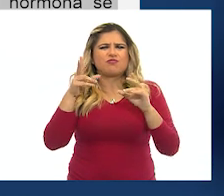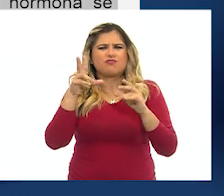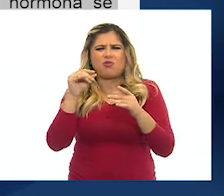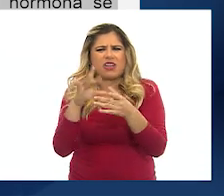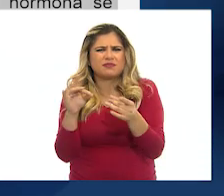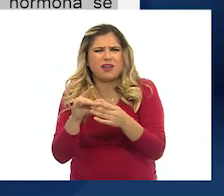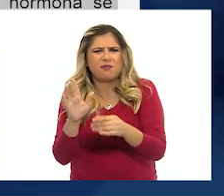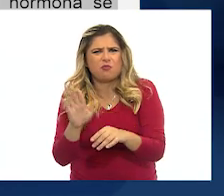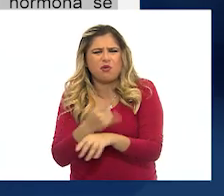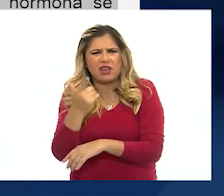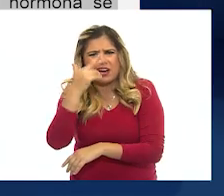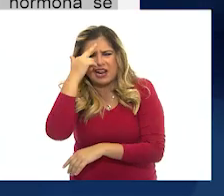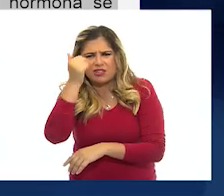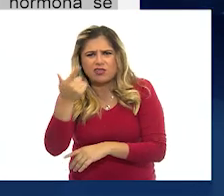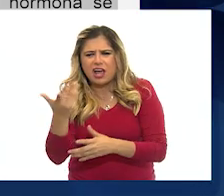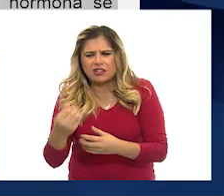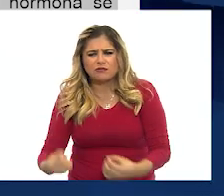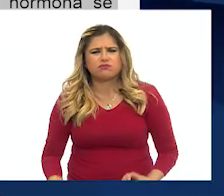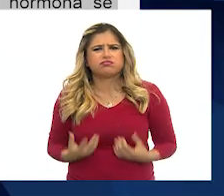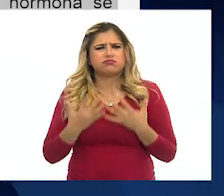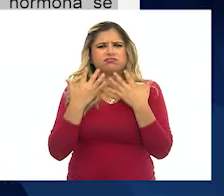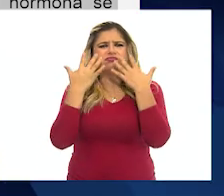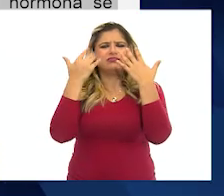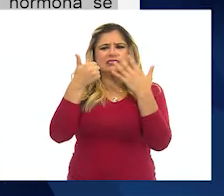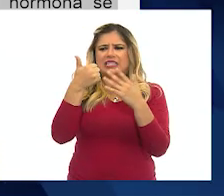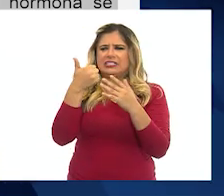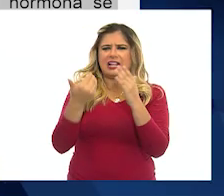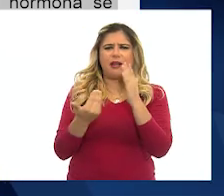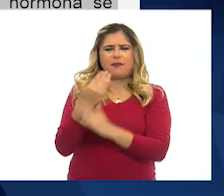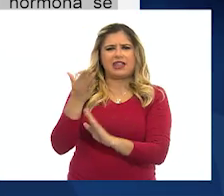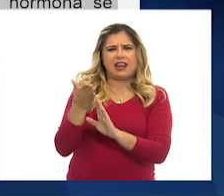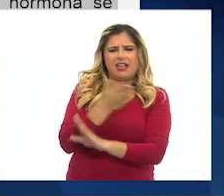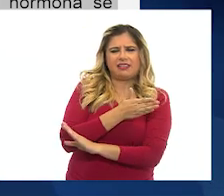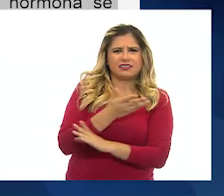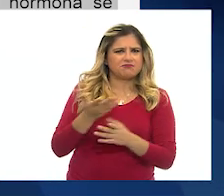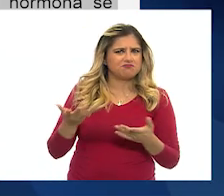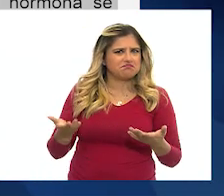por qué dicha hormona se libera poco antes de las 6 de la mañana.